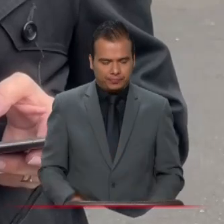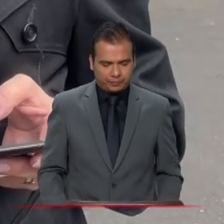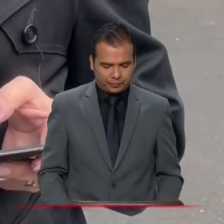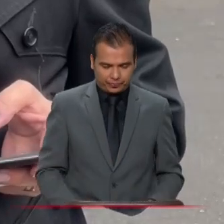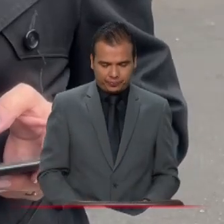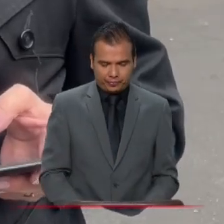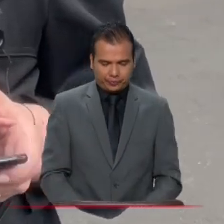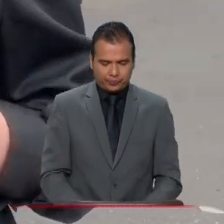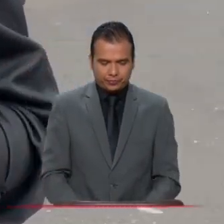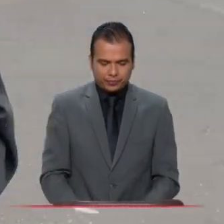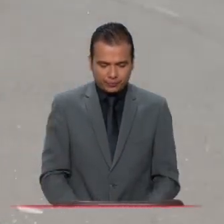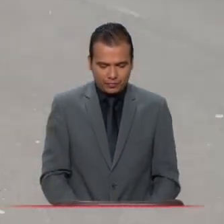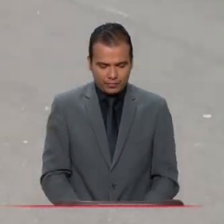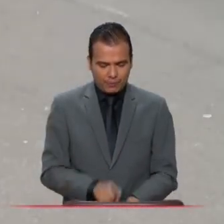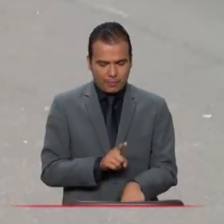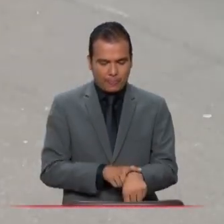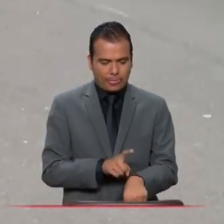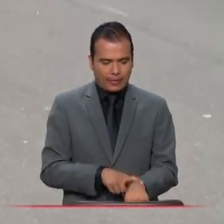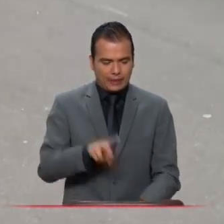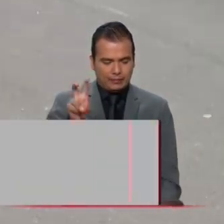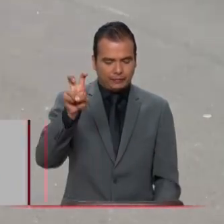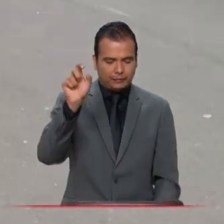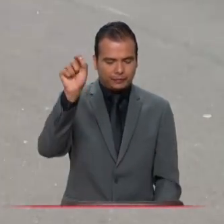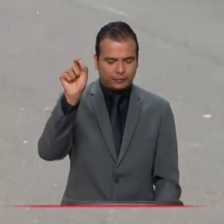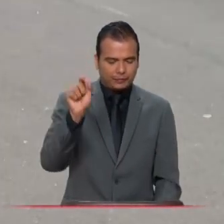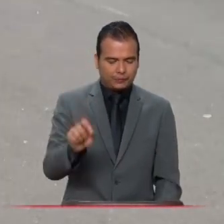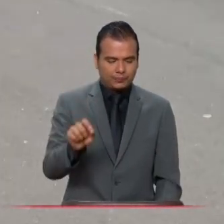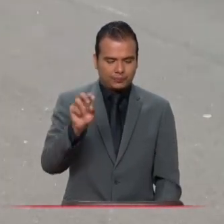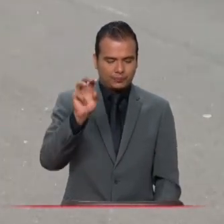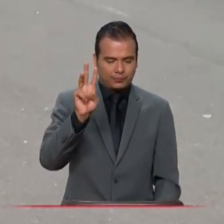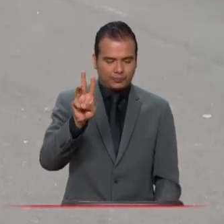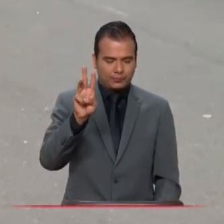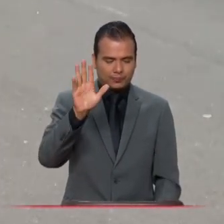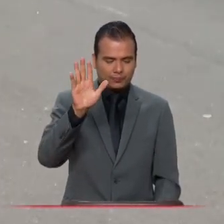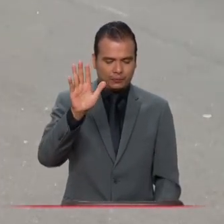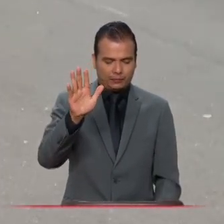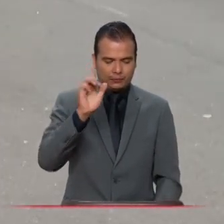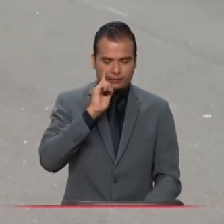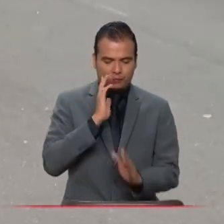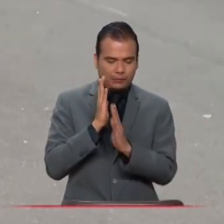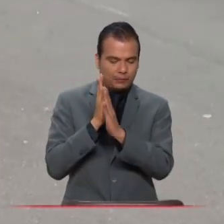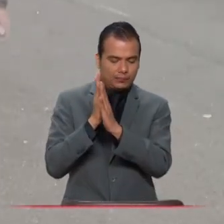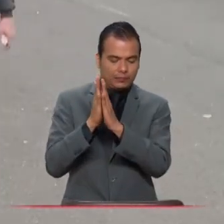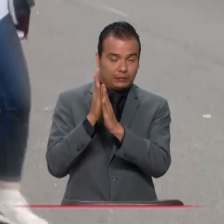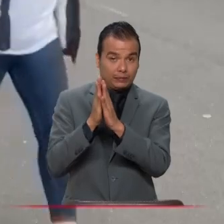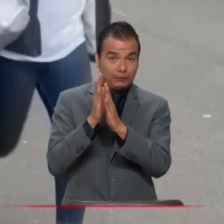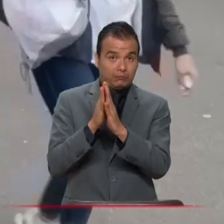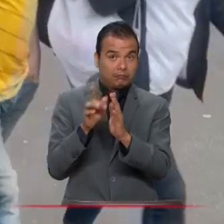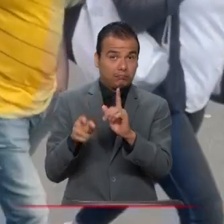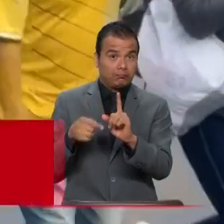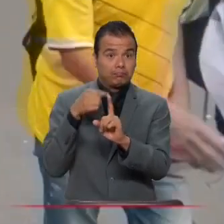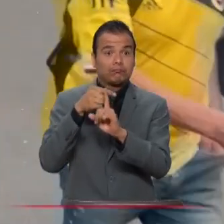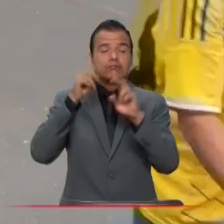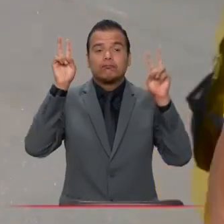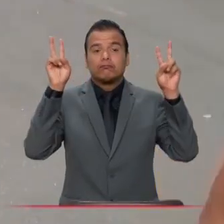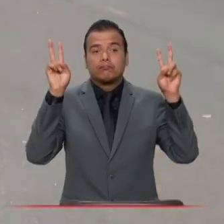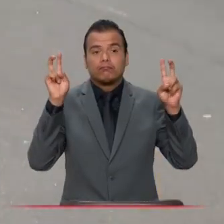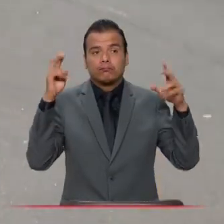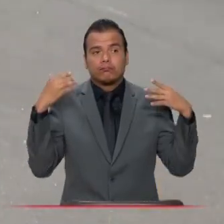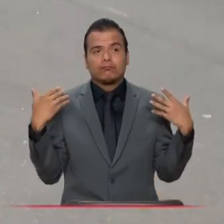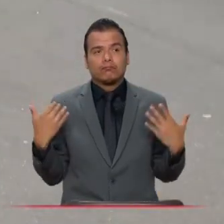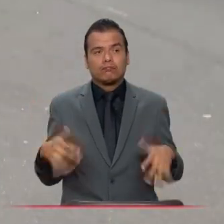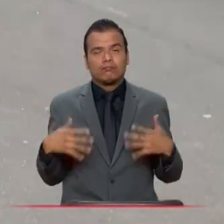Siete de la mañana, 35 minutos. Mire, Gigi, es una muy buena noticia para los transportadores, pues porque